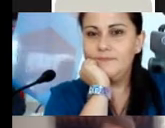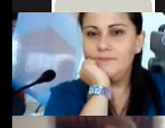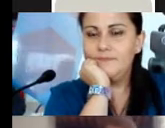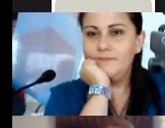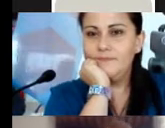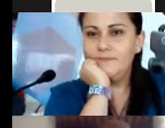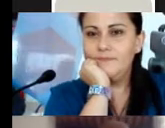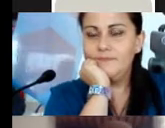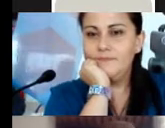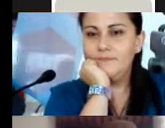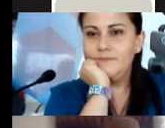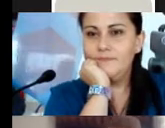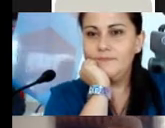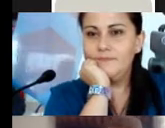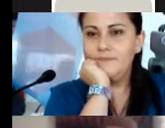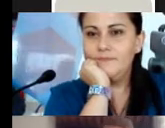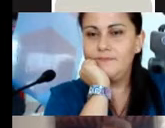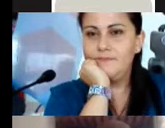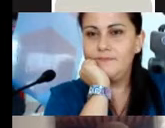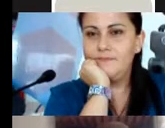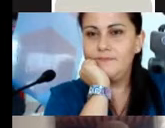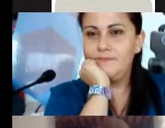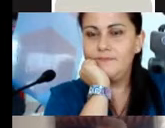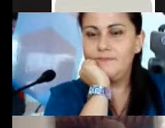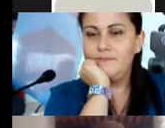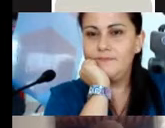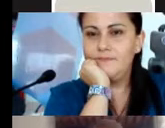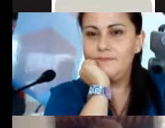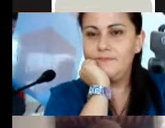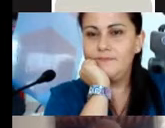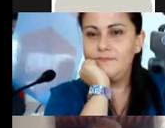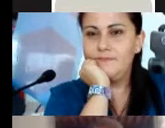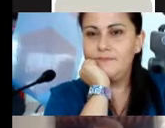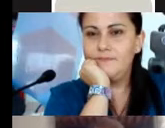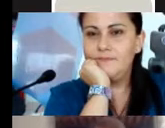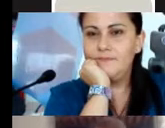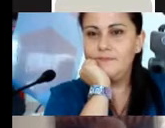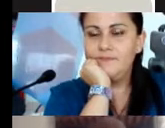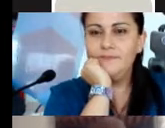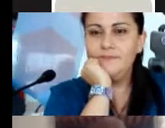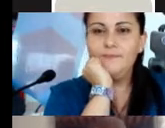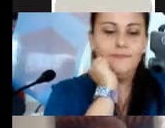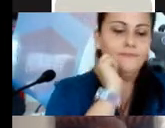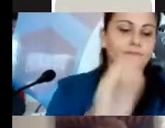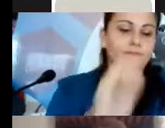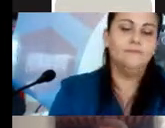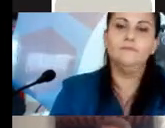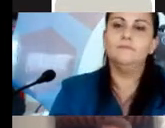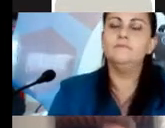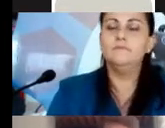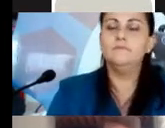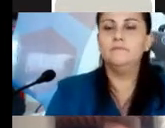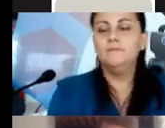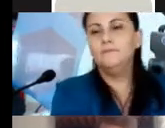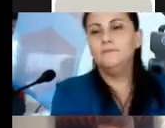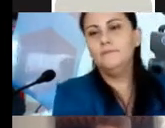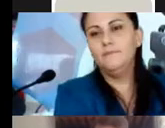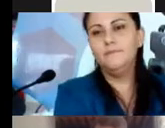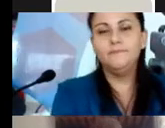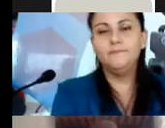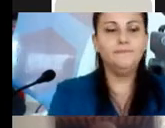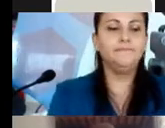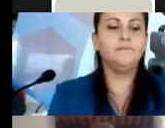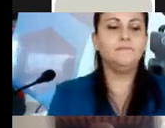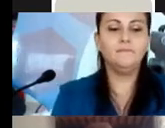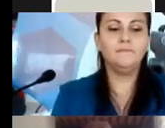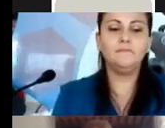Y la ventaja del producto Therafin es que realmente lo podemos hacer a medida del paciente. Esta es una gran